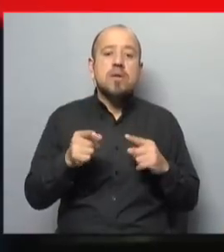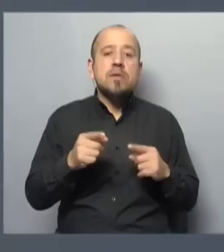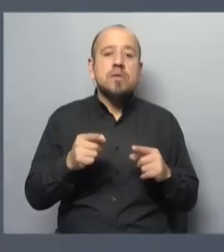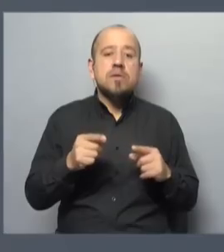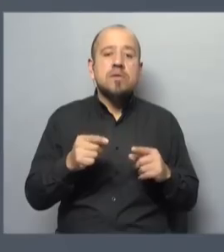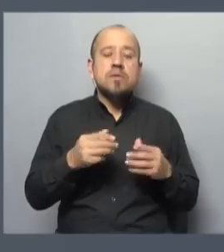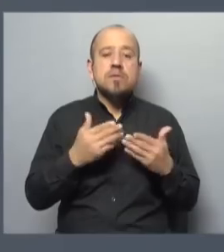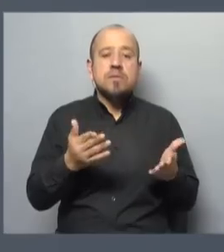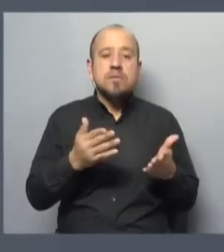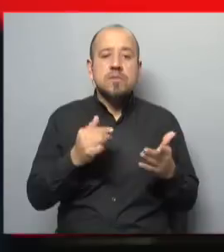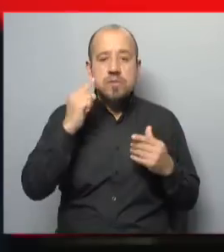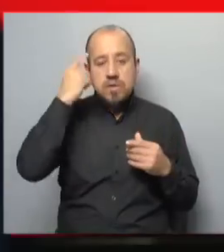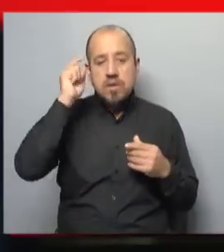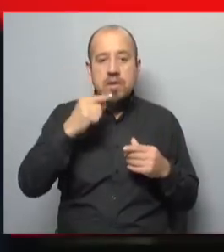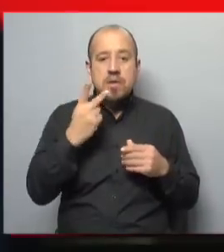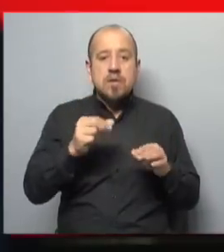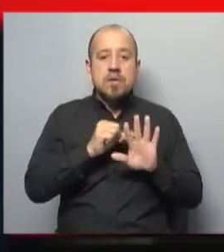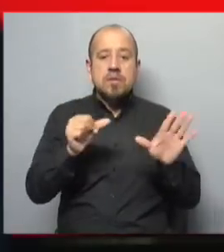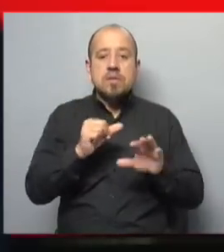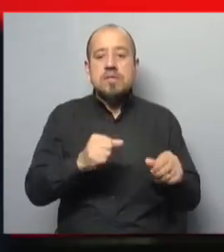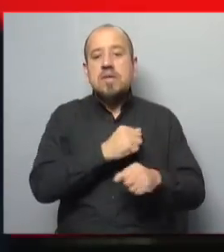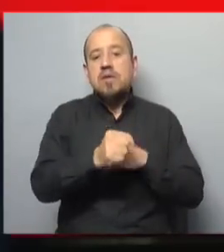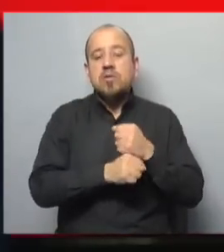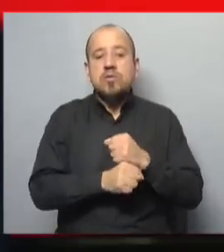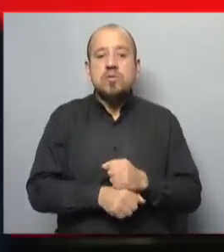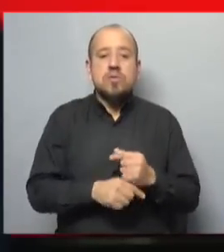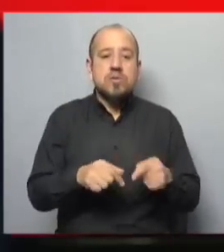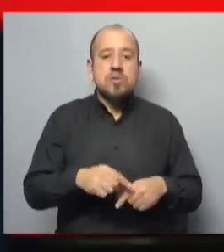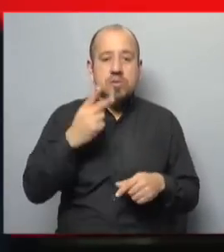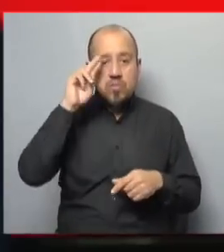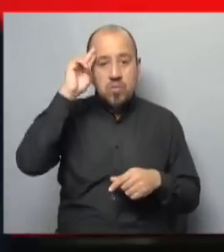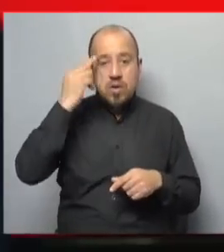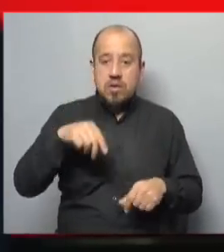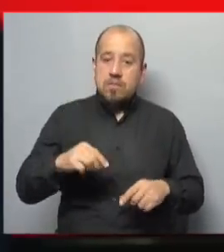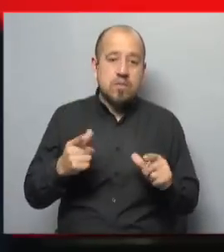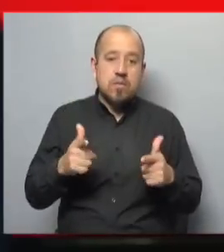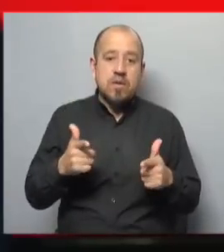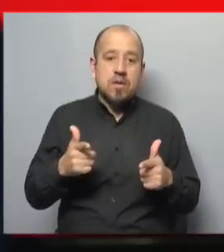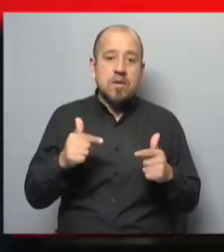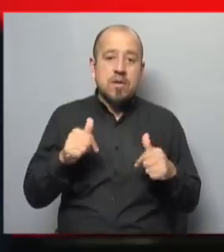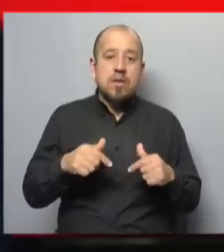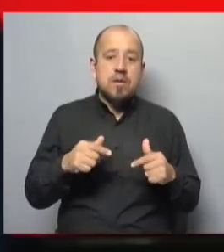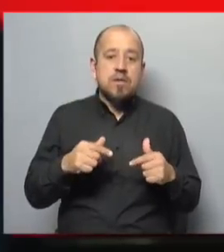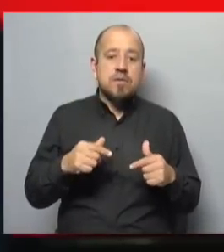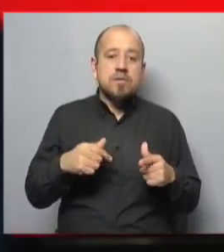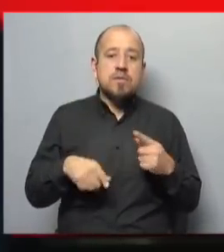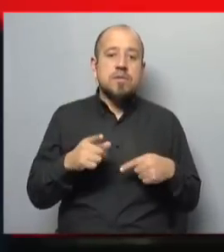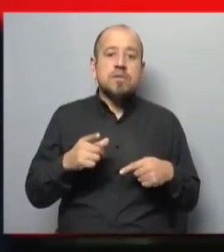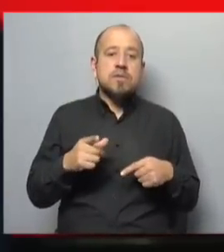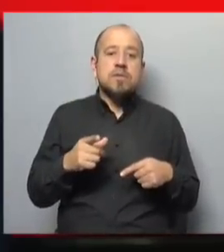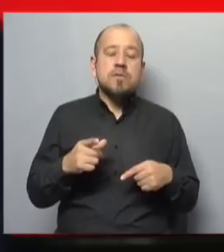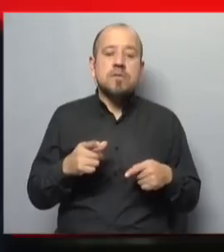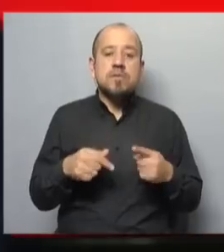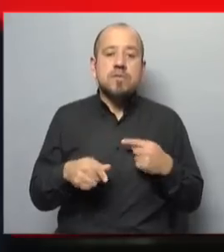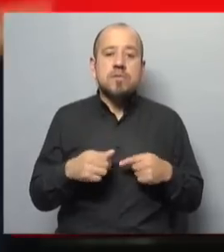a poner promedio en la edad ideal dice en 26 años no hay ninguno en uruguay o sea esa mecánica la teníamos que hacer